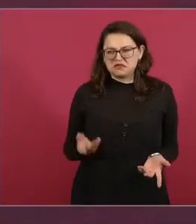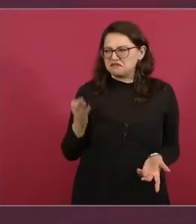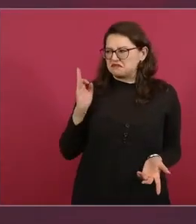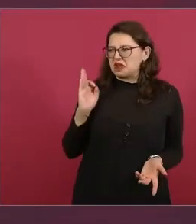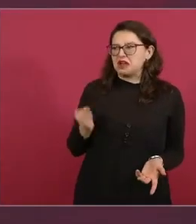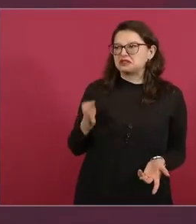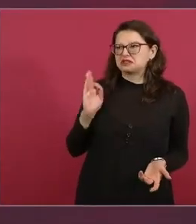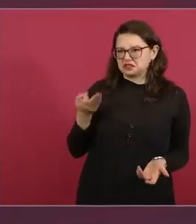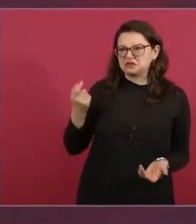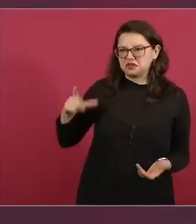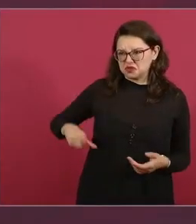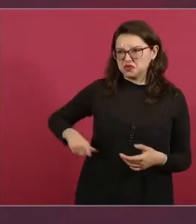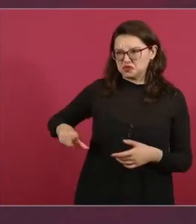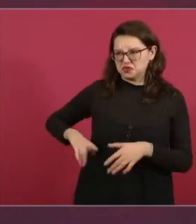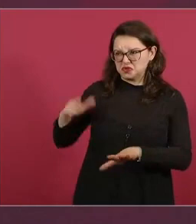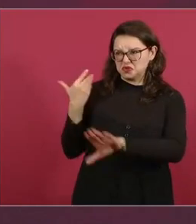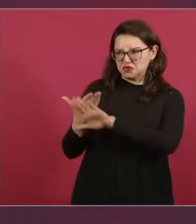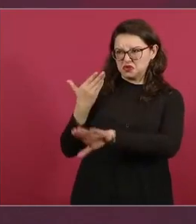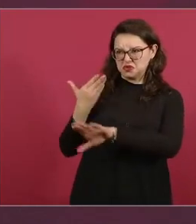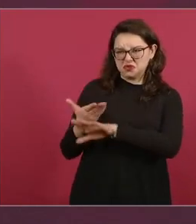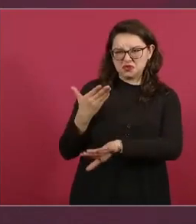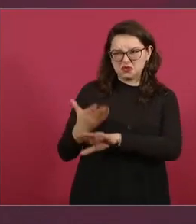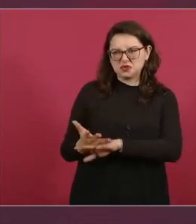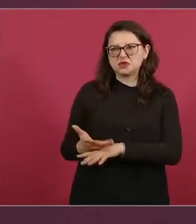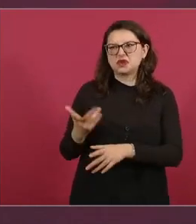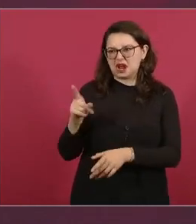para atacarnos.